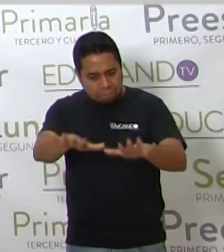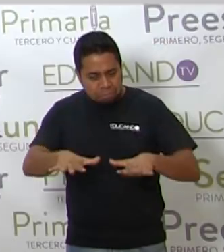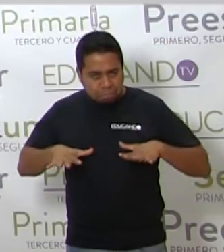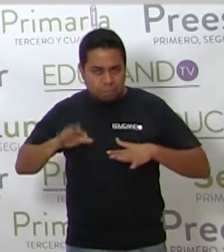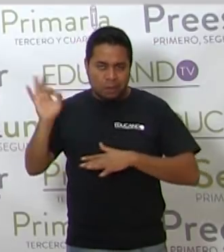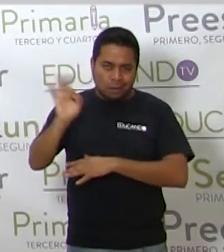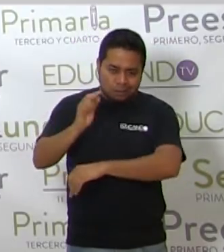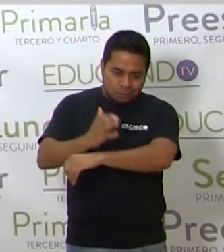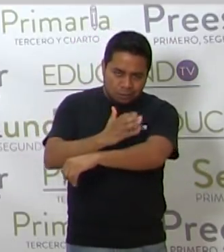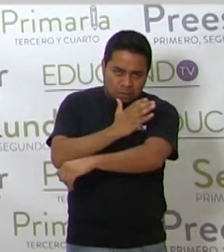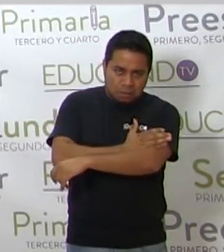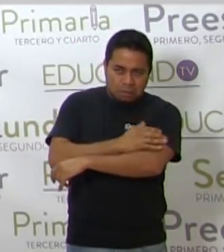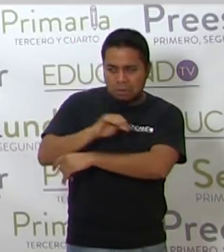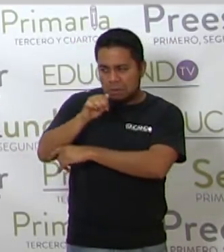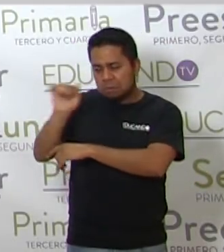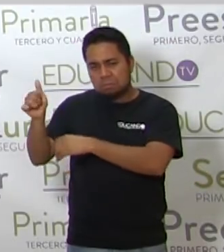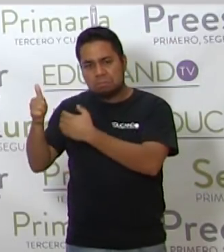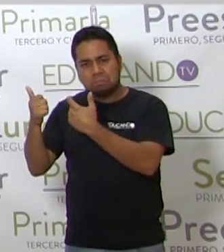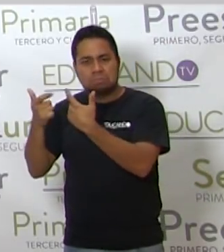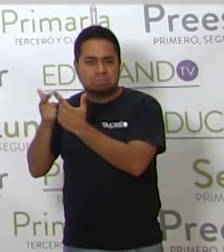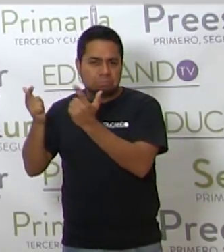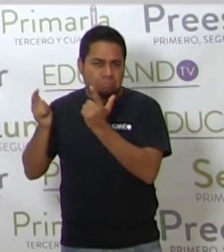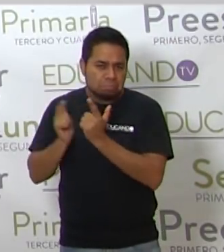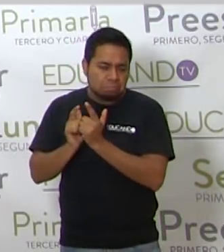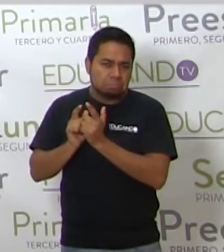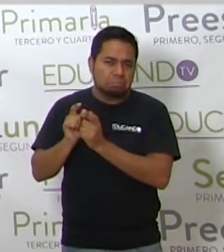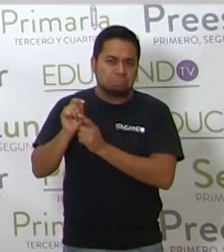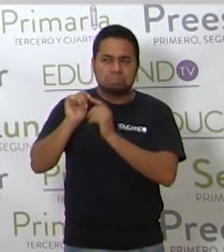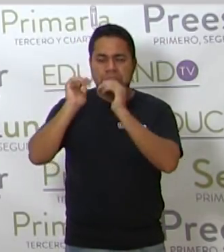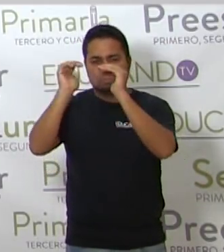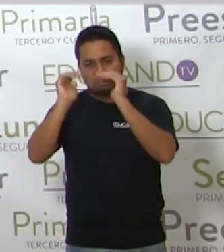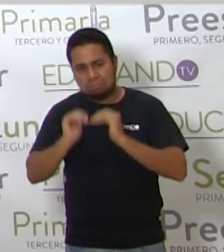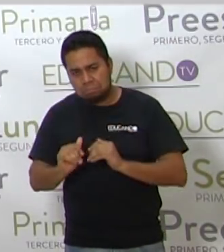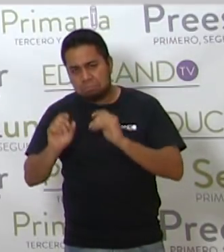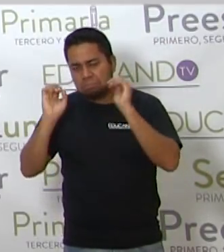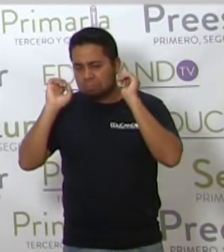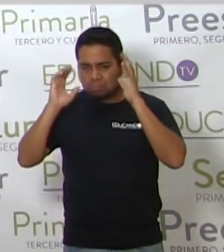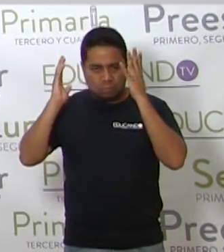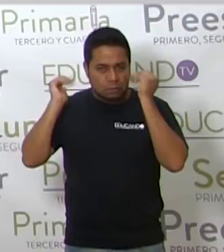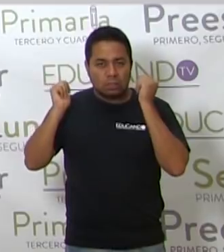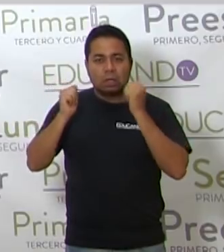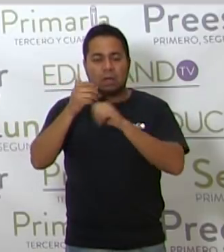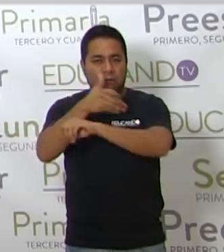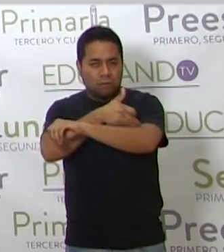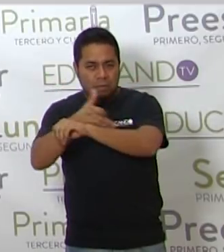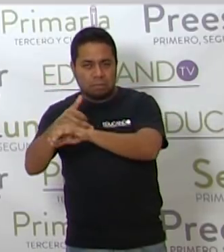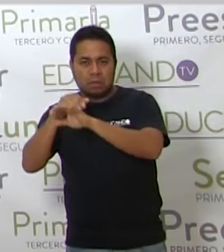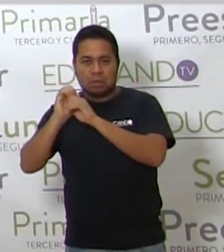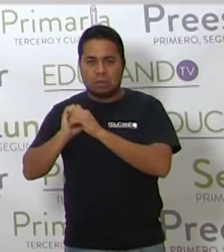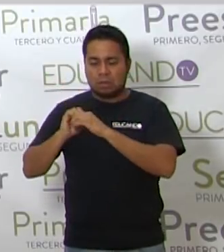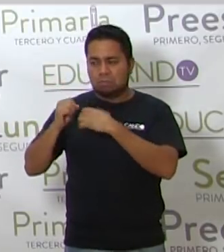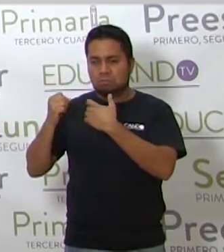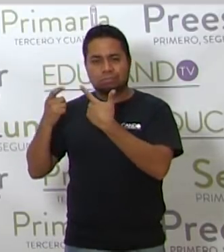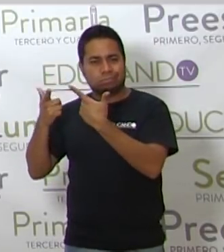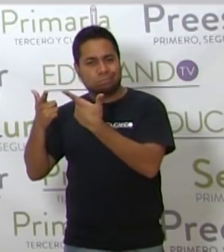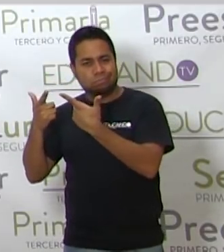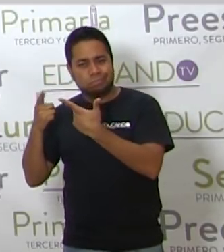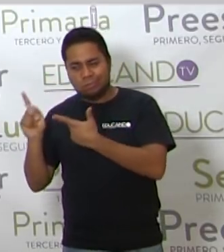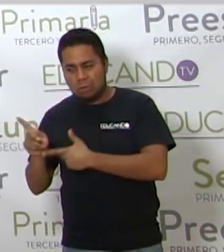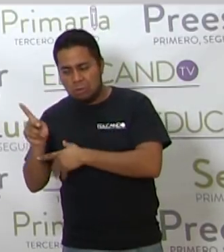tus compañeritos de otro grado, superior, inferior, tu familia, o puede ser la comunidad donde